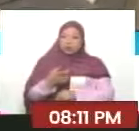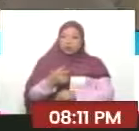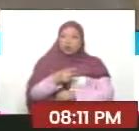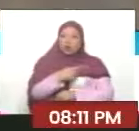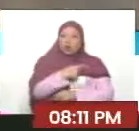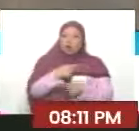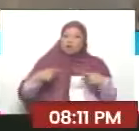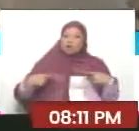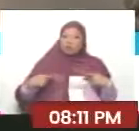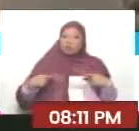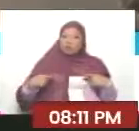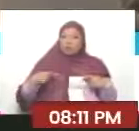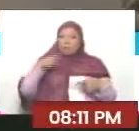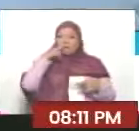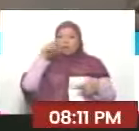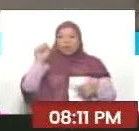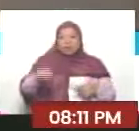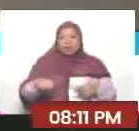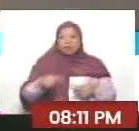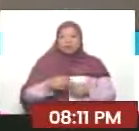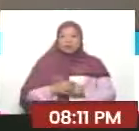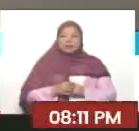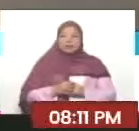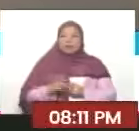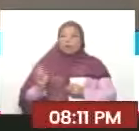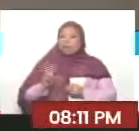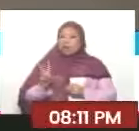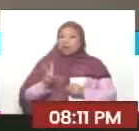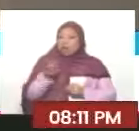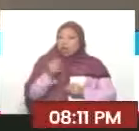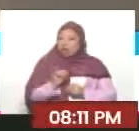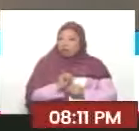duro? Yo le dije, sí, Guterres, en Venezuela.